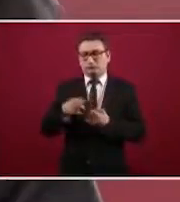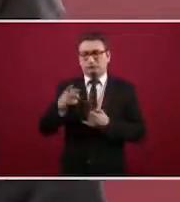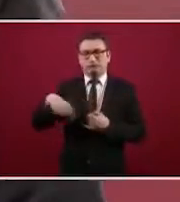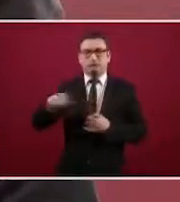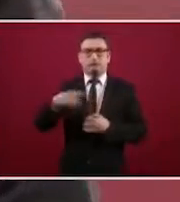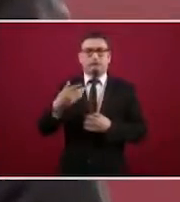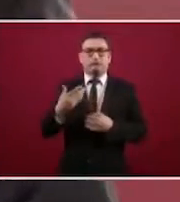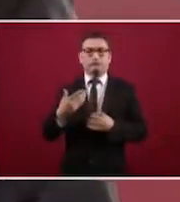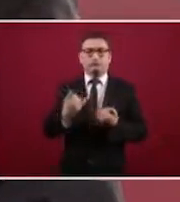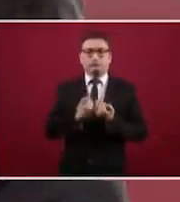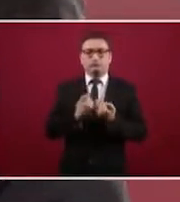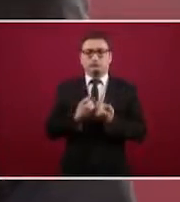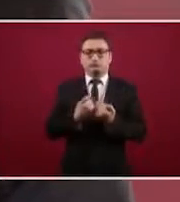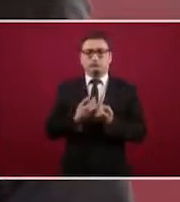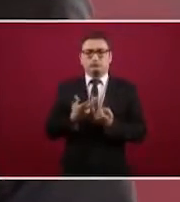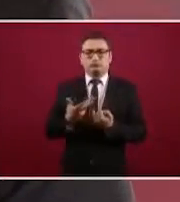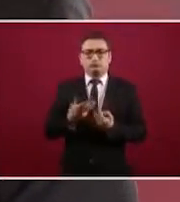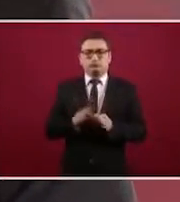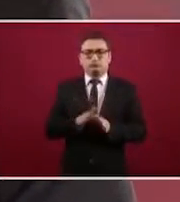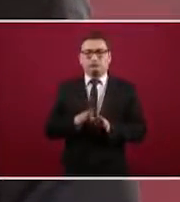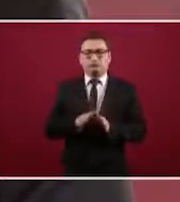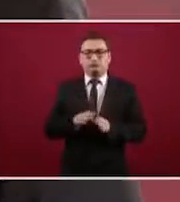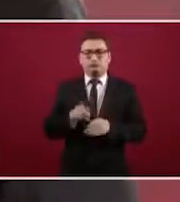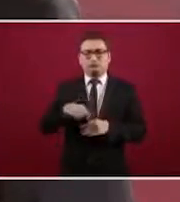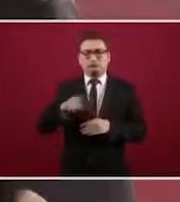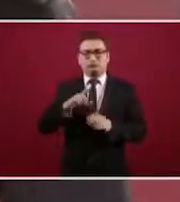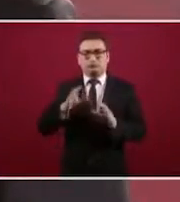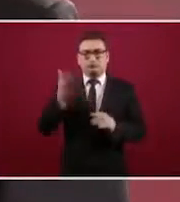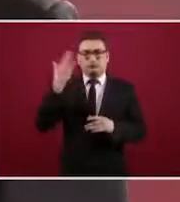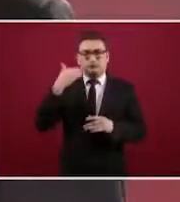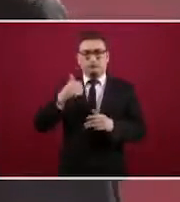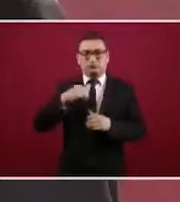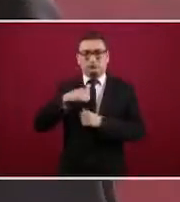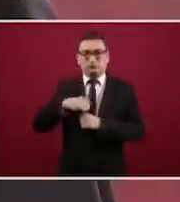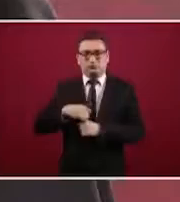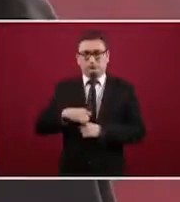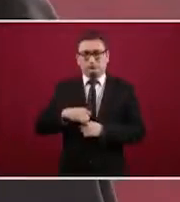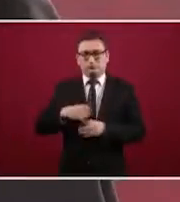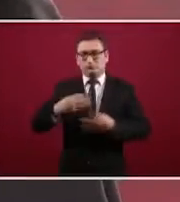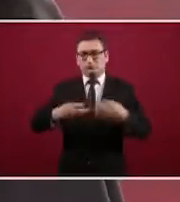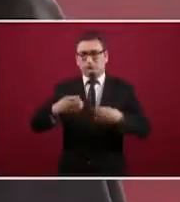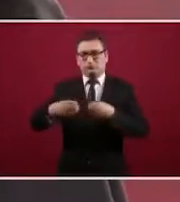insistió en que prepondera la honestidad al conocimiento para crónica tv amy arriaga